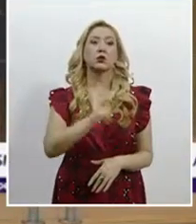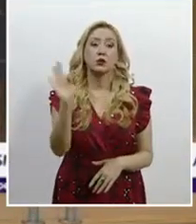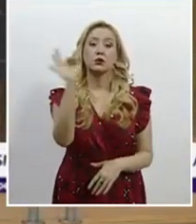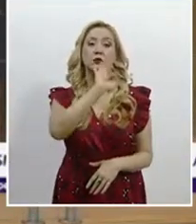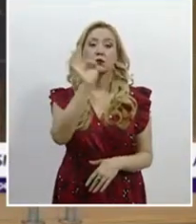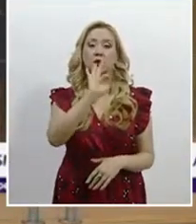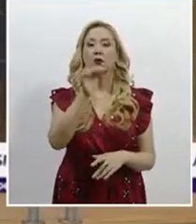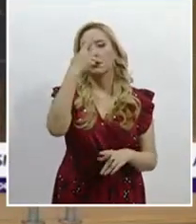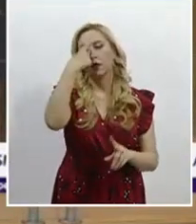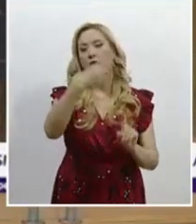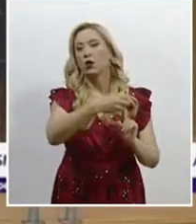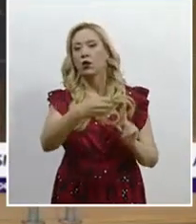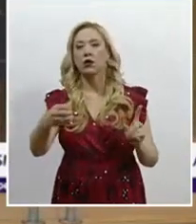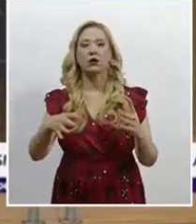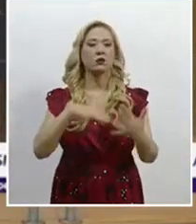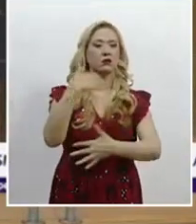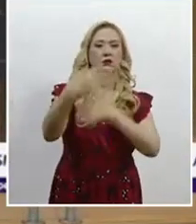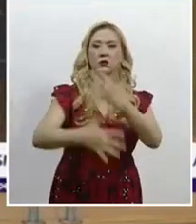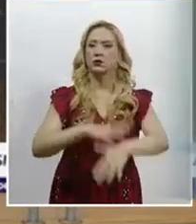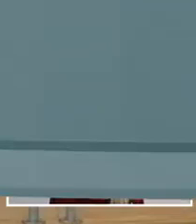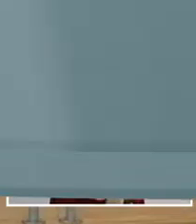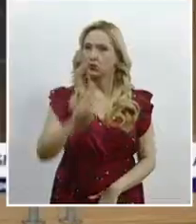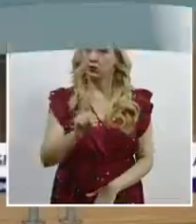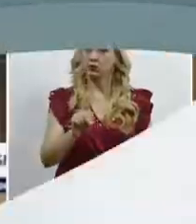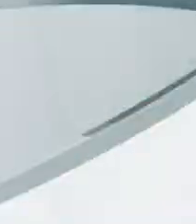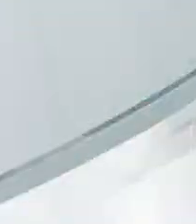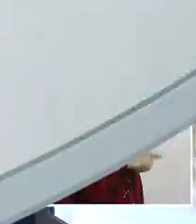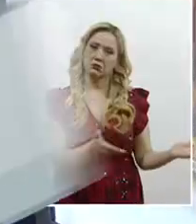de mantener el orden de dichas reuniones.